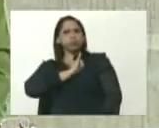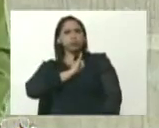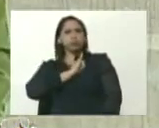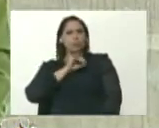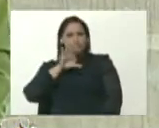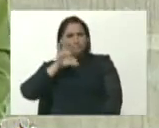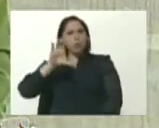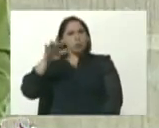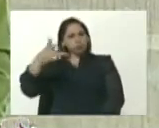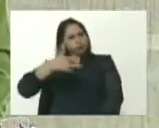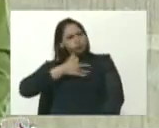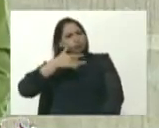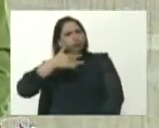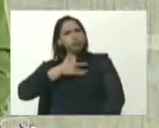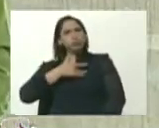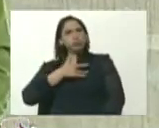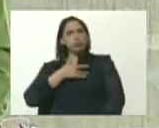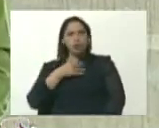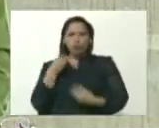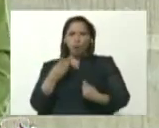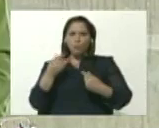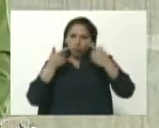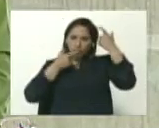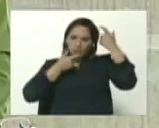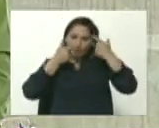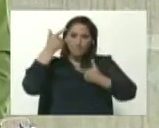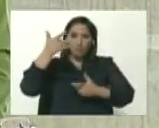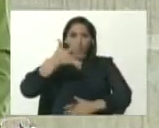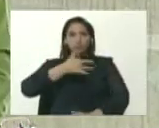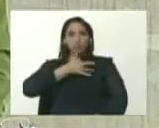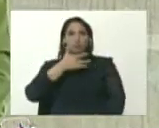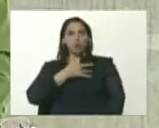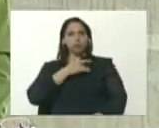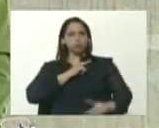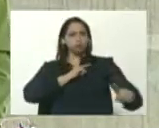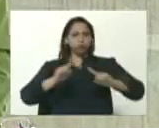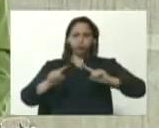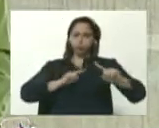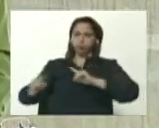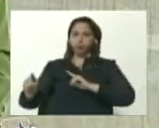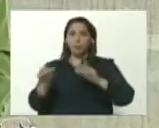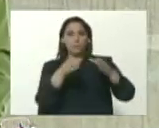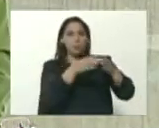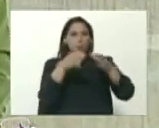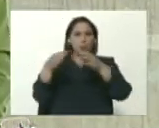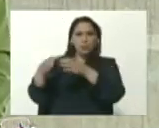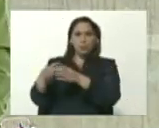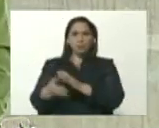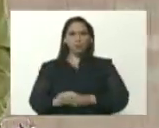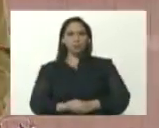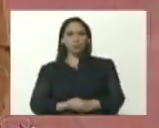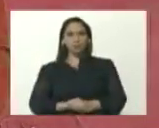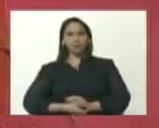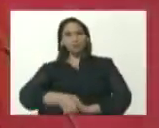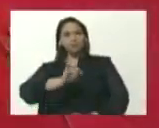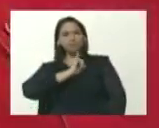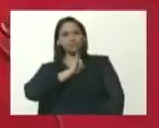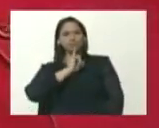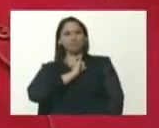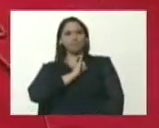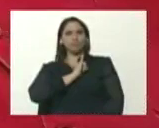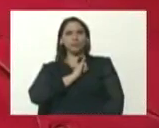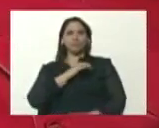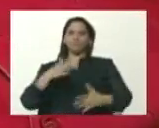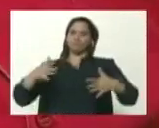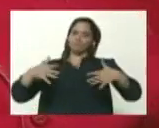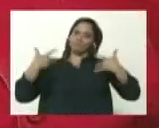nación. Es el chavismo en acción. Organizado, identificado,